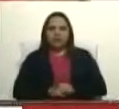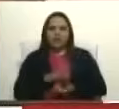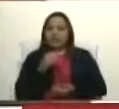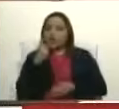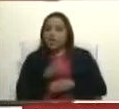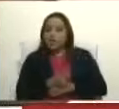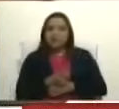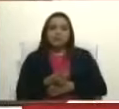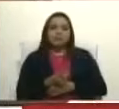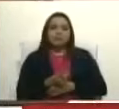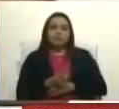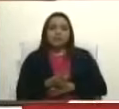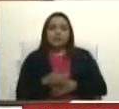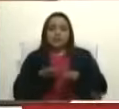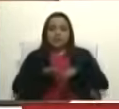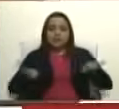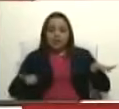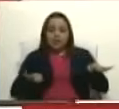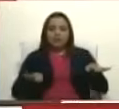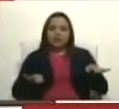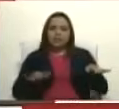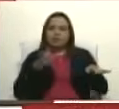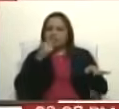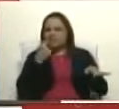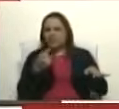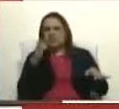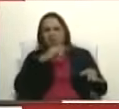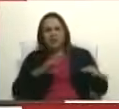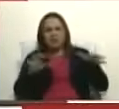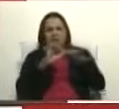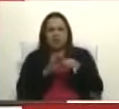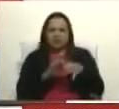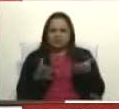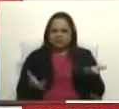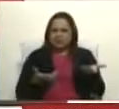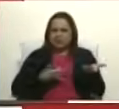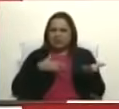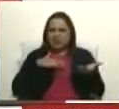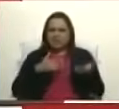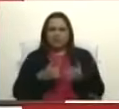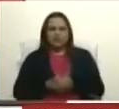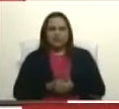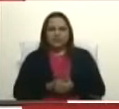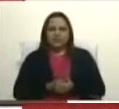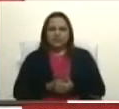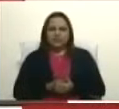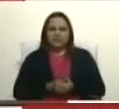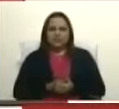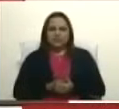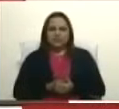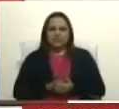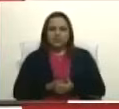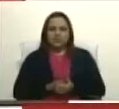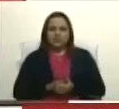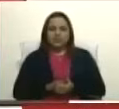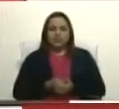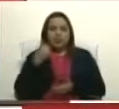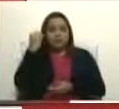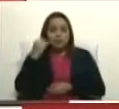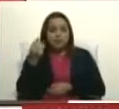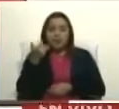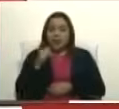No es que el guión hoy es que no es vinculante. No es vinculante. Pónganse a creer y no coman, que están gordos. Pónganse a creer que están gordos y no